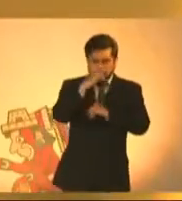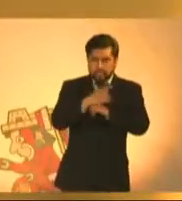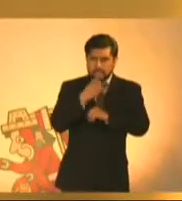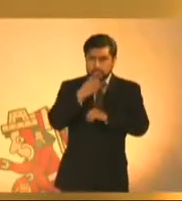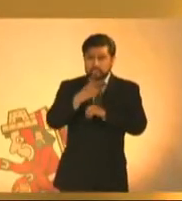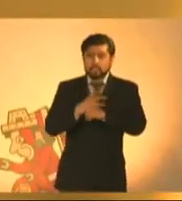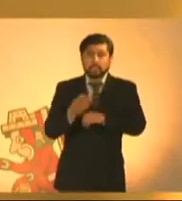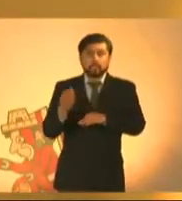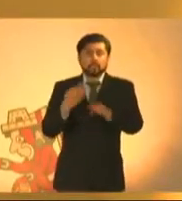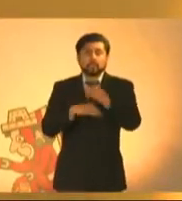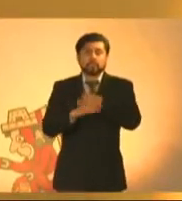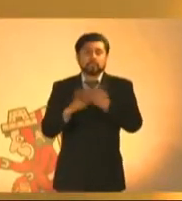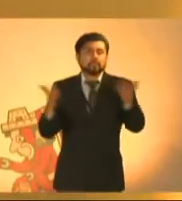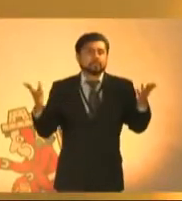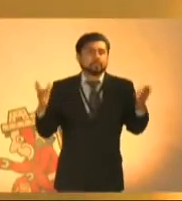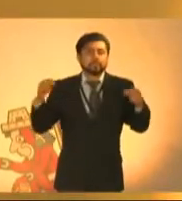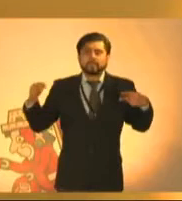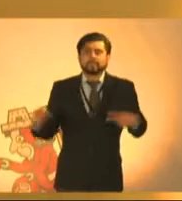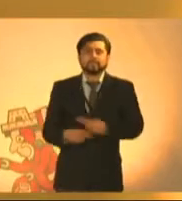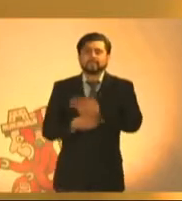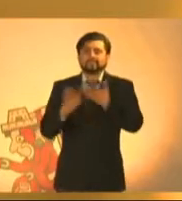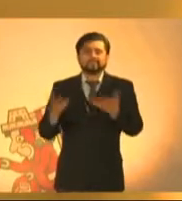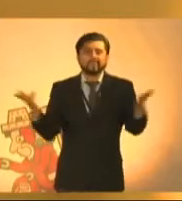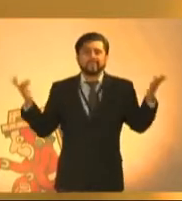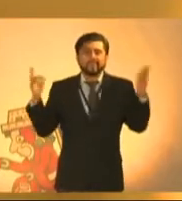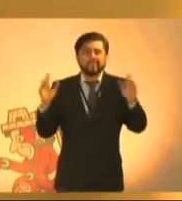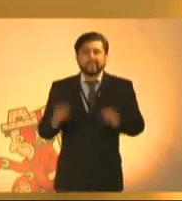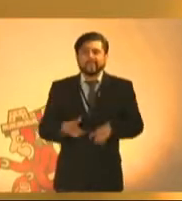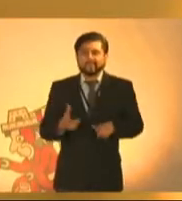nacemos donde nos dan esta chingada gana